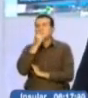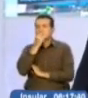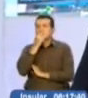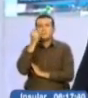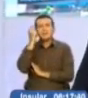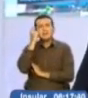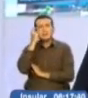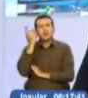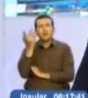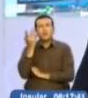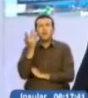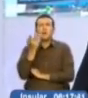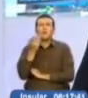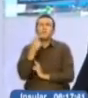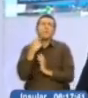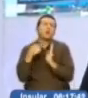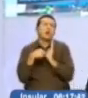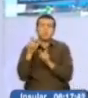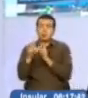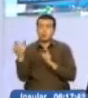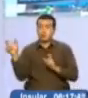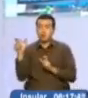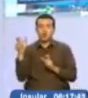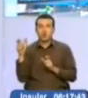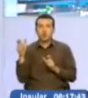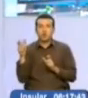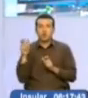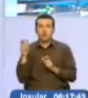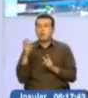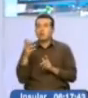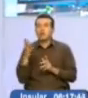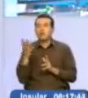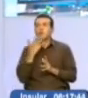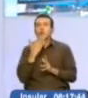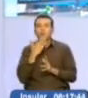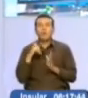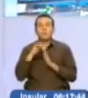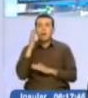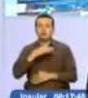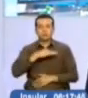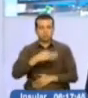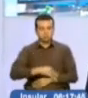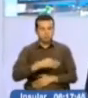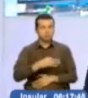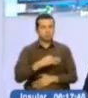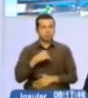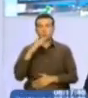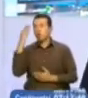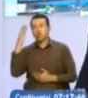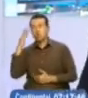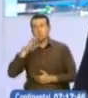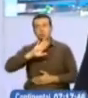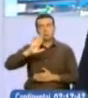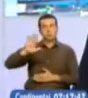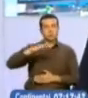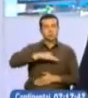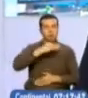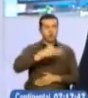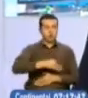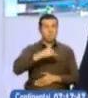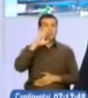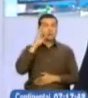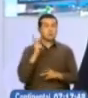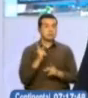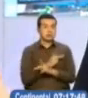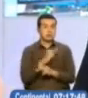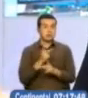juego paradójico, o sea, porque quienes son más virulentos en este plano, digámoslo así, más moral que político, y que es el más